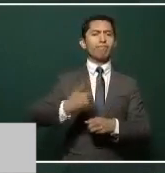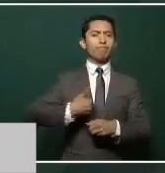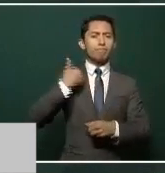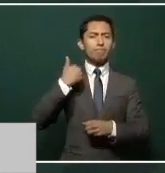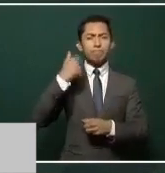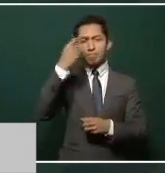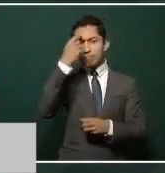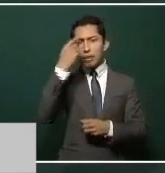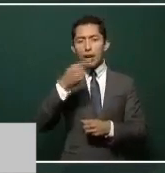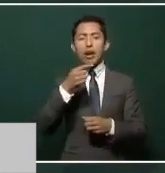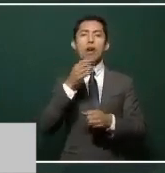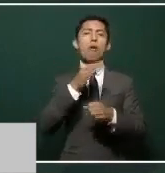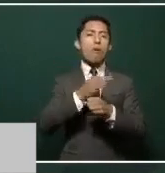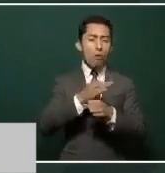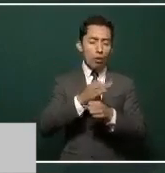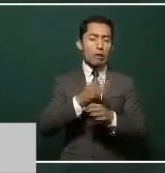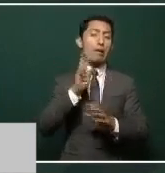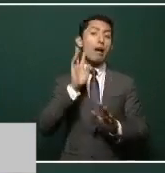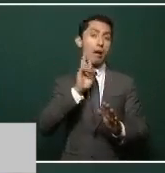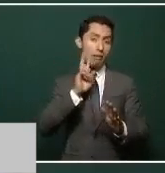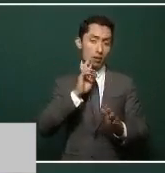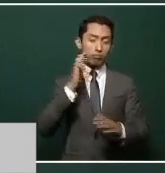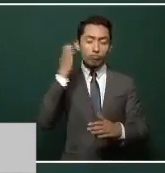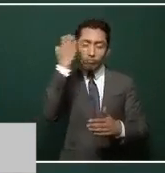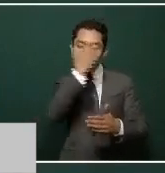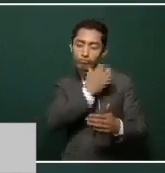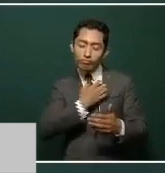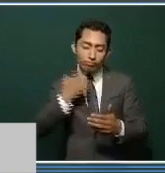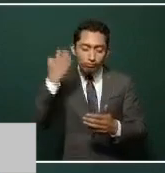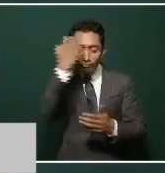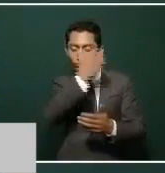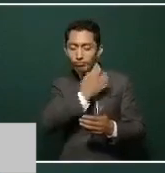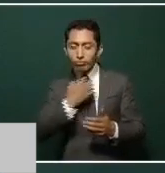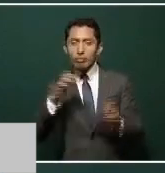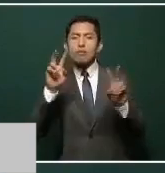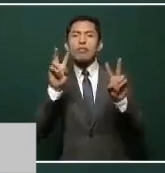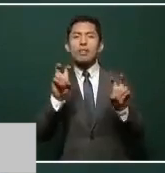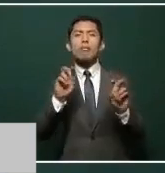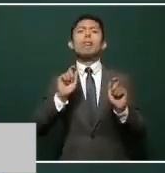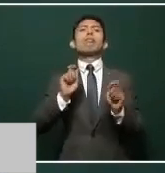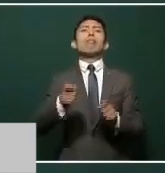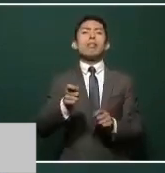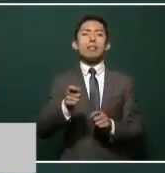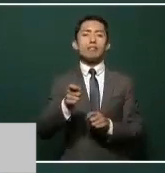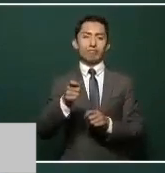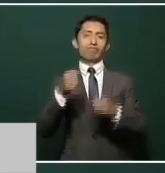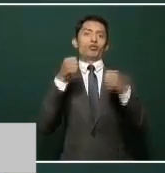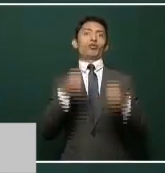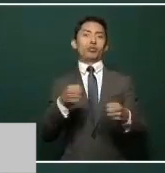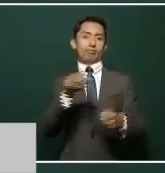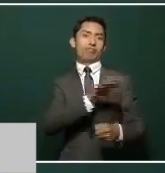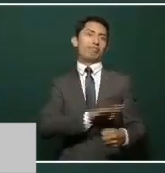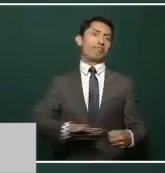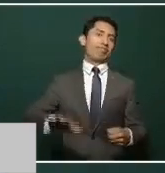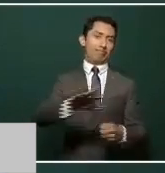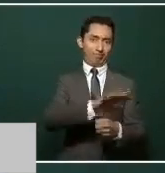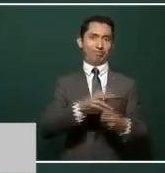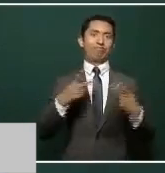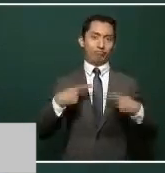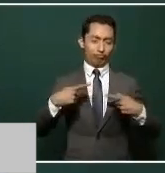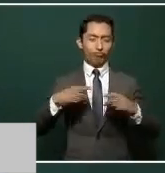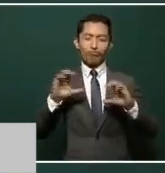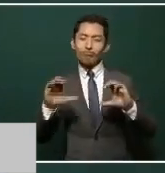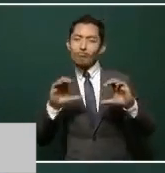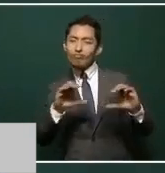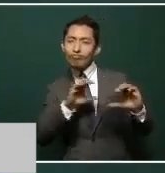público de la propiedad, registro civil, órdenes de aprehensión y permisos de portación de armas. Para su implementación se instalará 300 kilómetros de